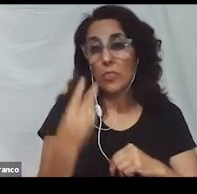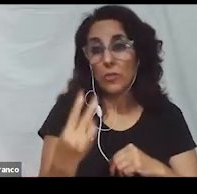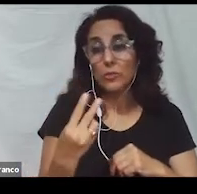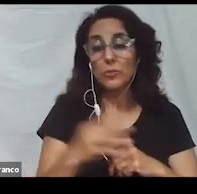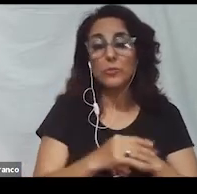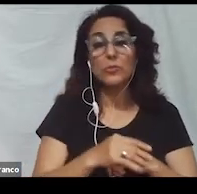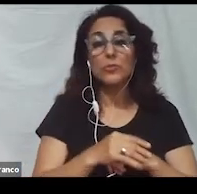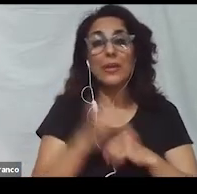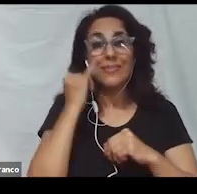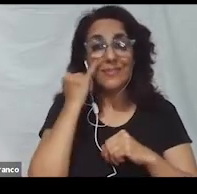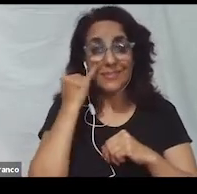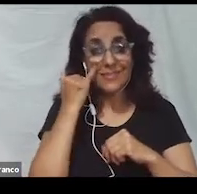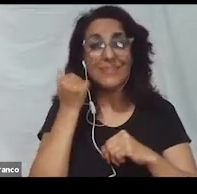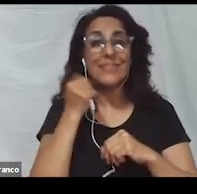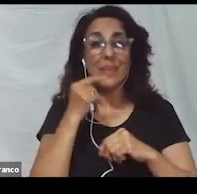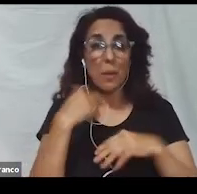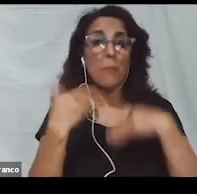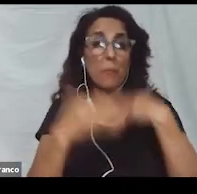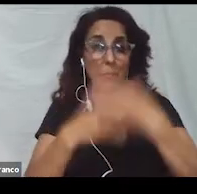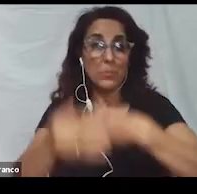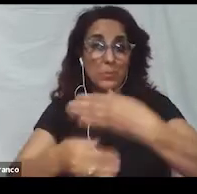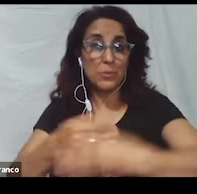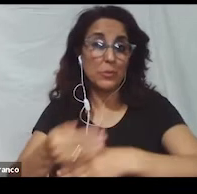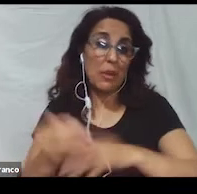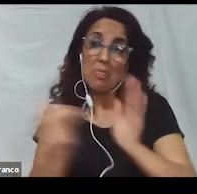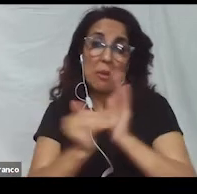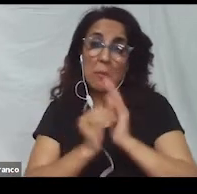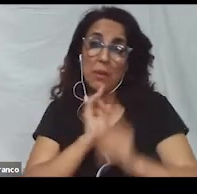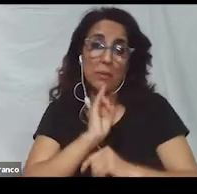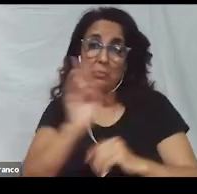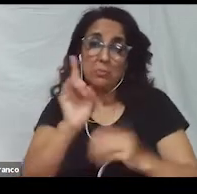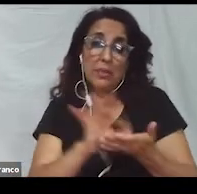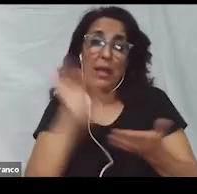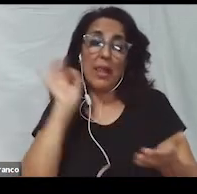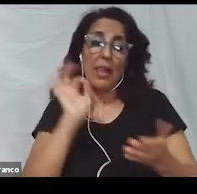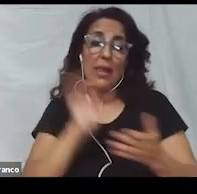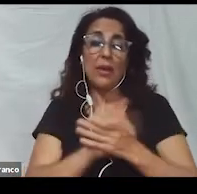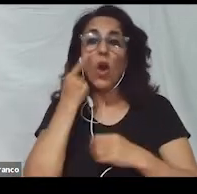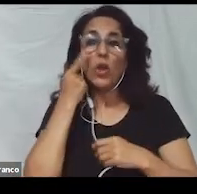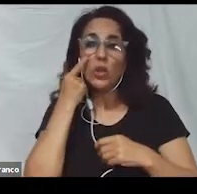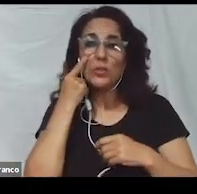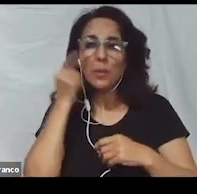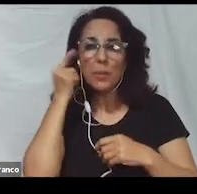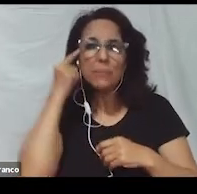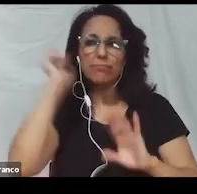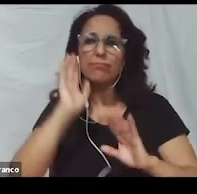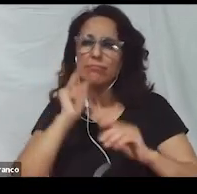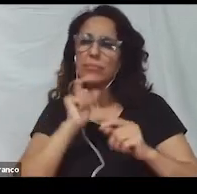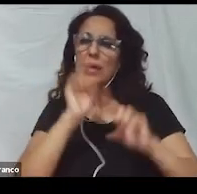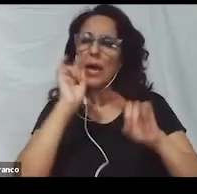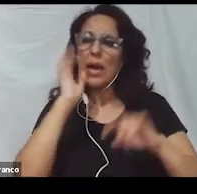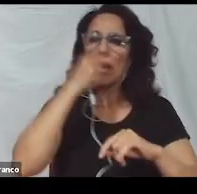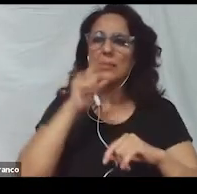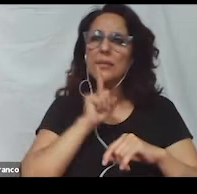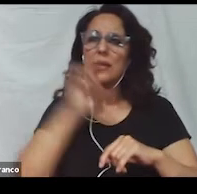dos, ya allí sí pueden usar la que ustedes desean según preferencia. Las personas que tengan un conocimiento un poco más avanzado de